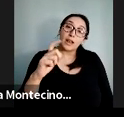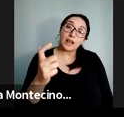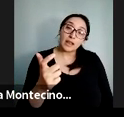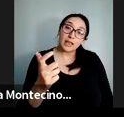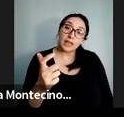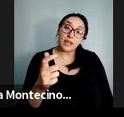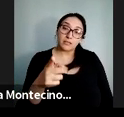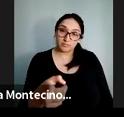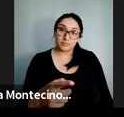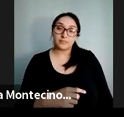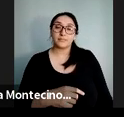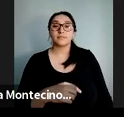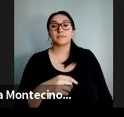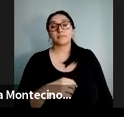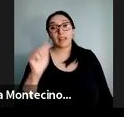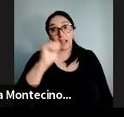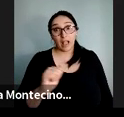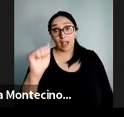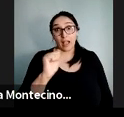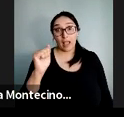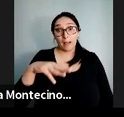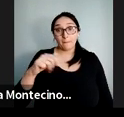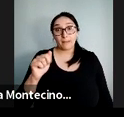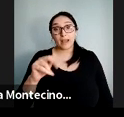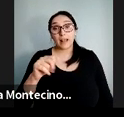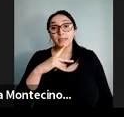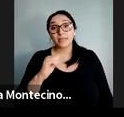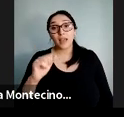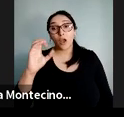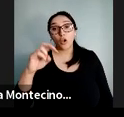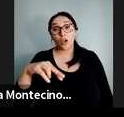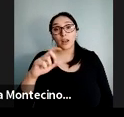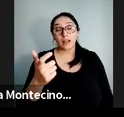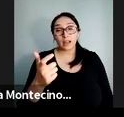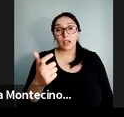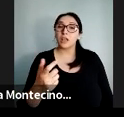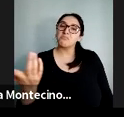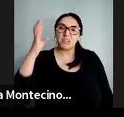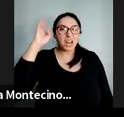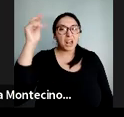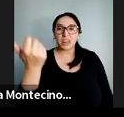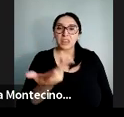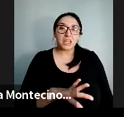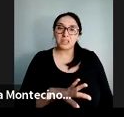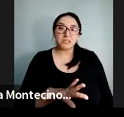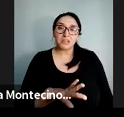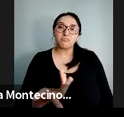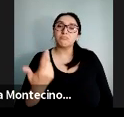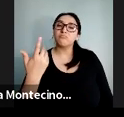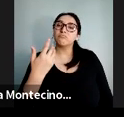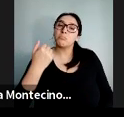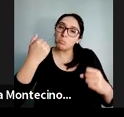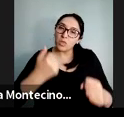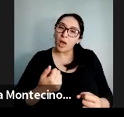esta, Amaranta ONG, en todos los espacios. Y la idea, como les decía hace un rato, es que podamos